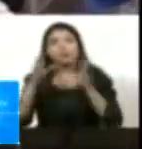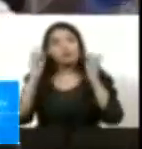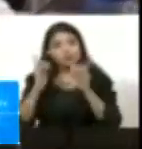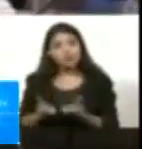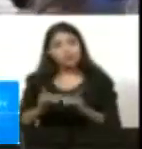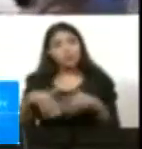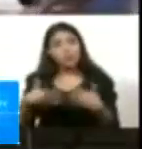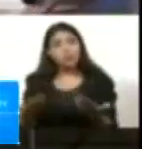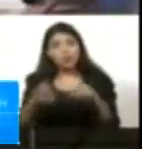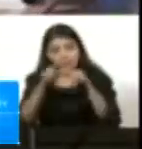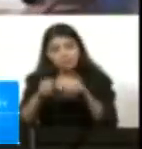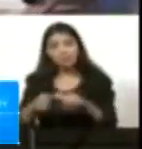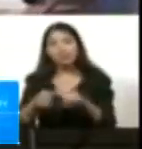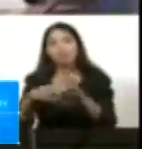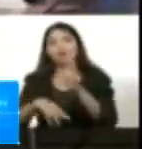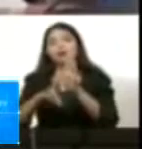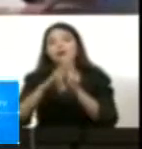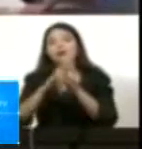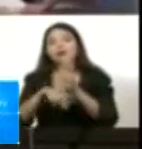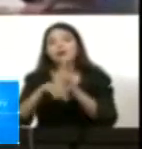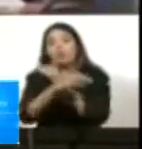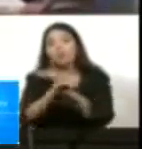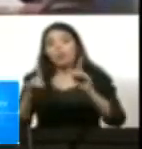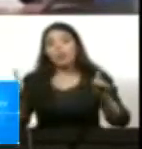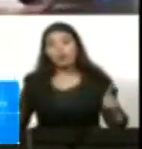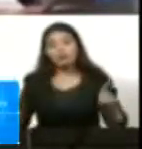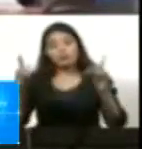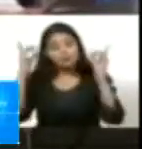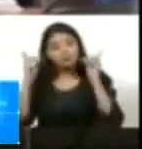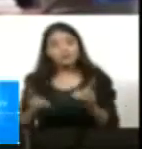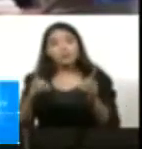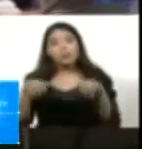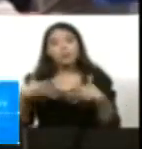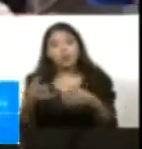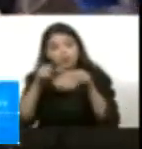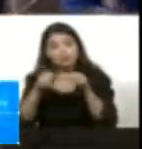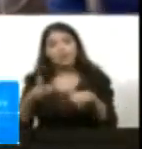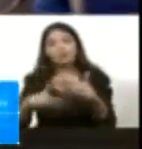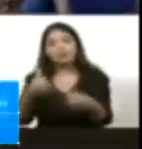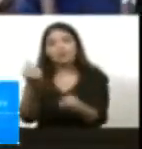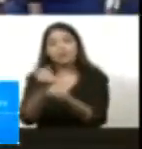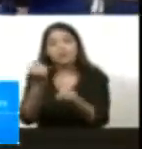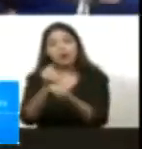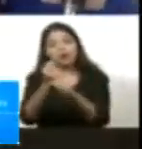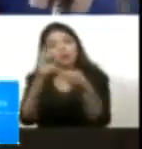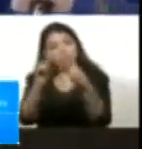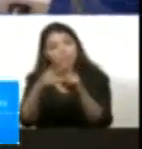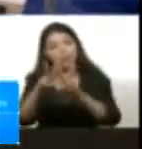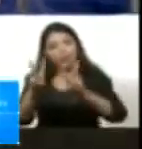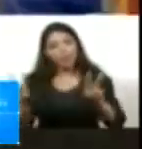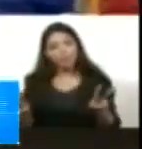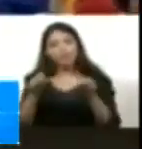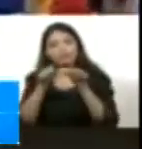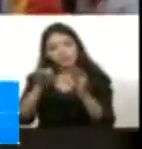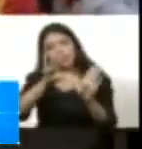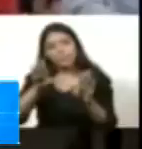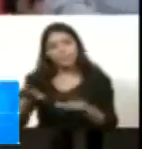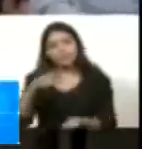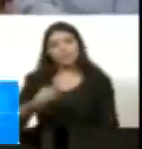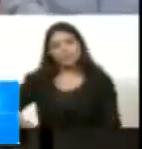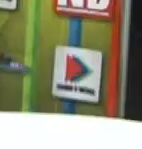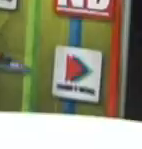es seguir dentro del marco de la democracia. Nuestra decisión es seguir trabajando por la paz y seguir apoyando a nuestro